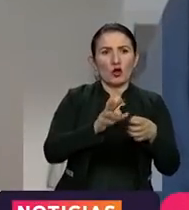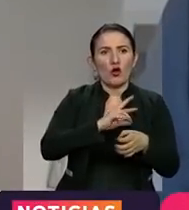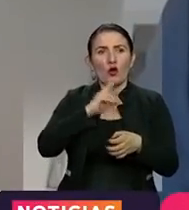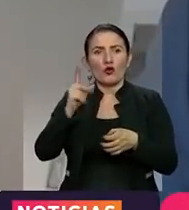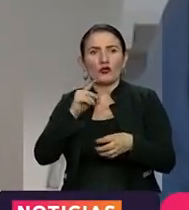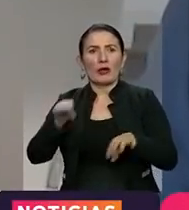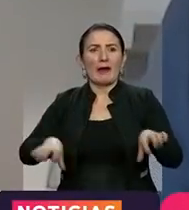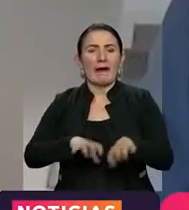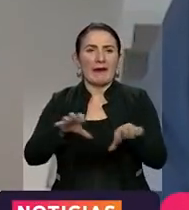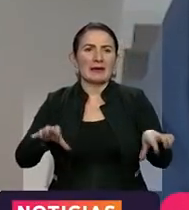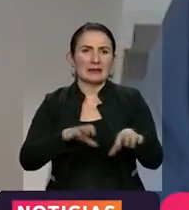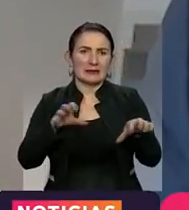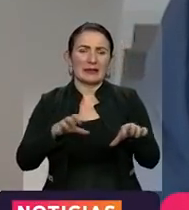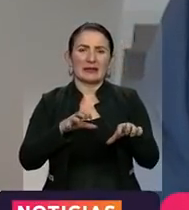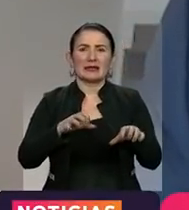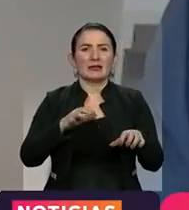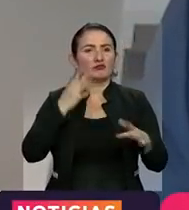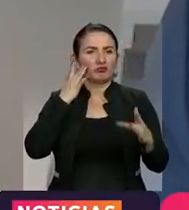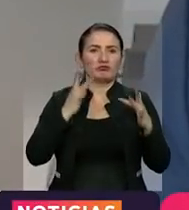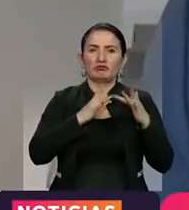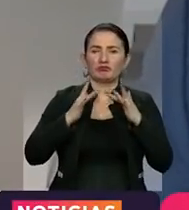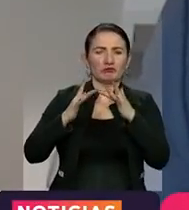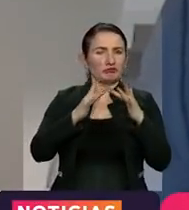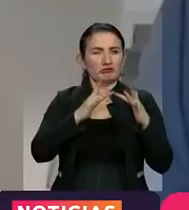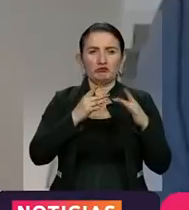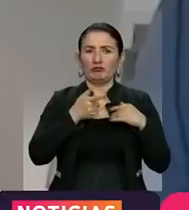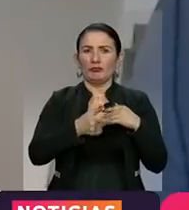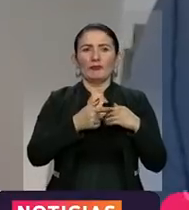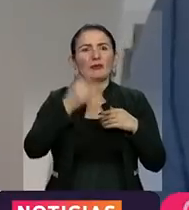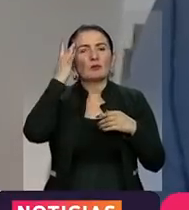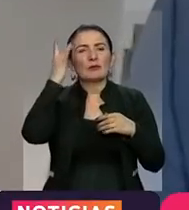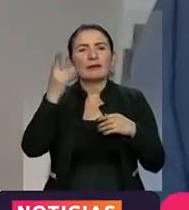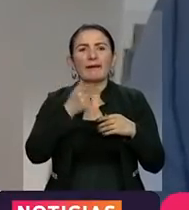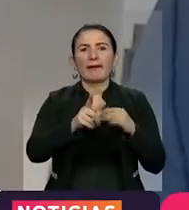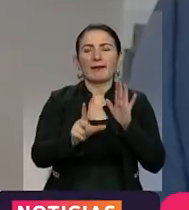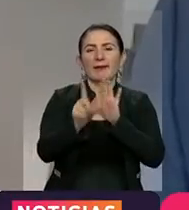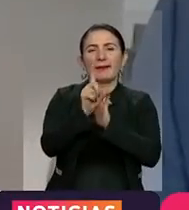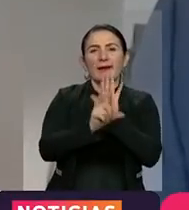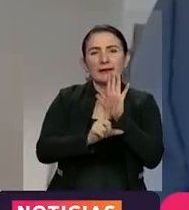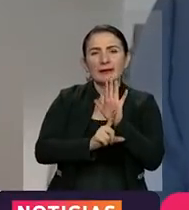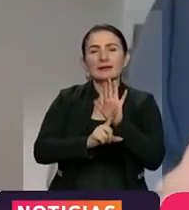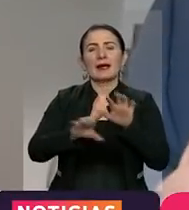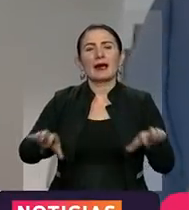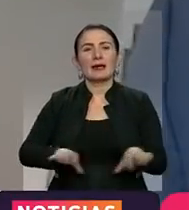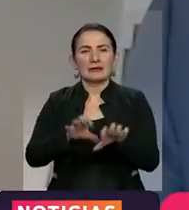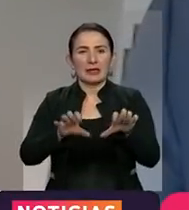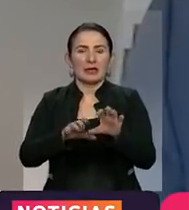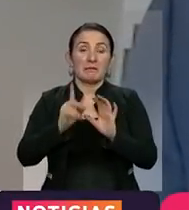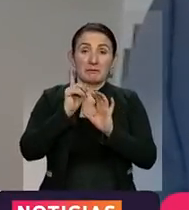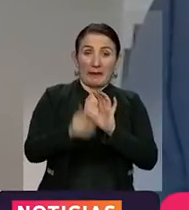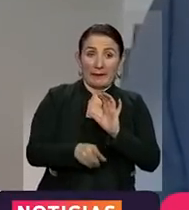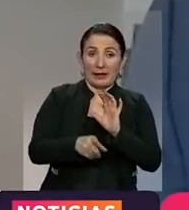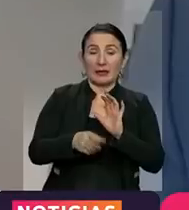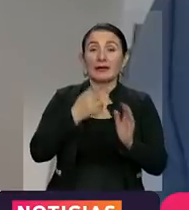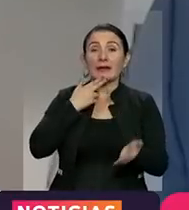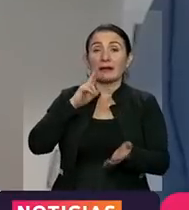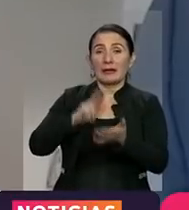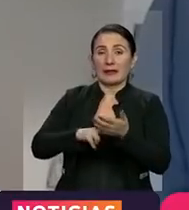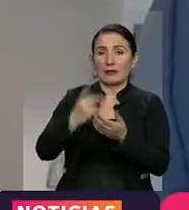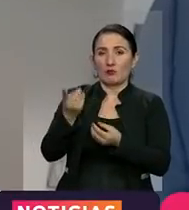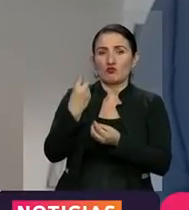opción que declarar la inexequibilidad porque las leyes estatutarias por mandato de la Carta